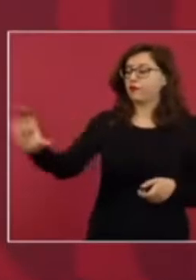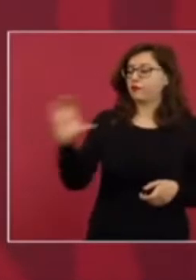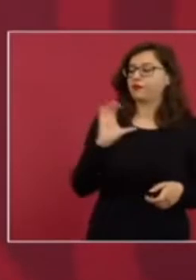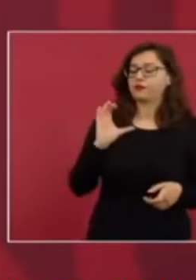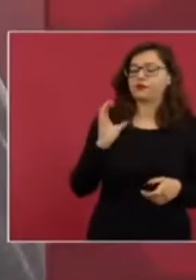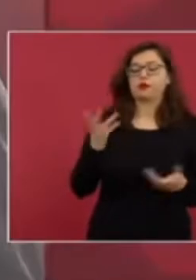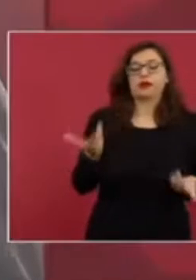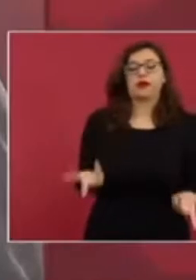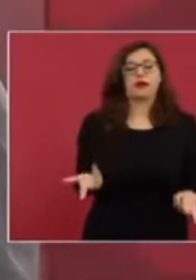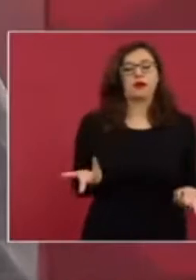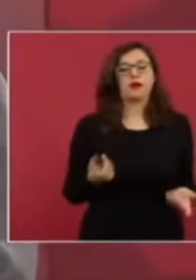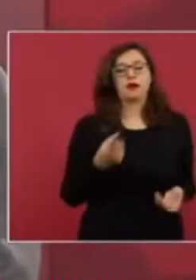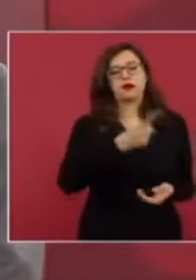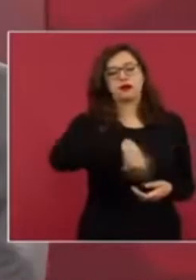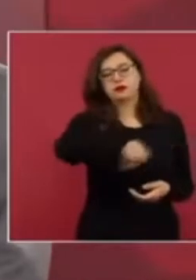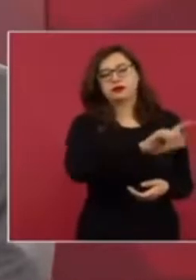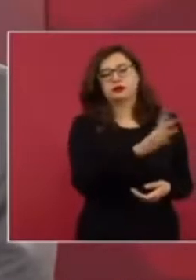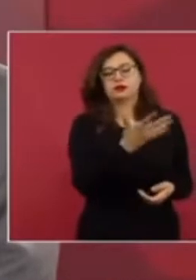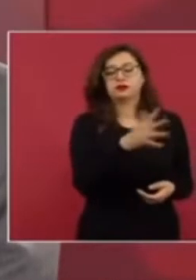vendían